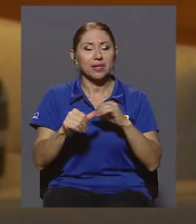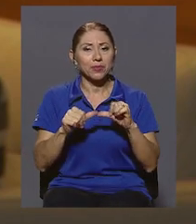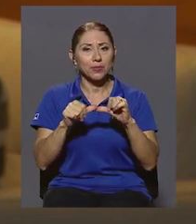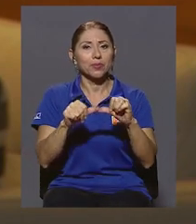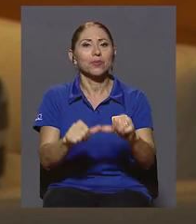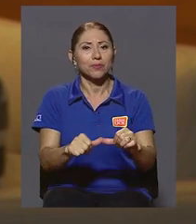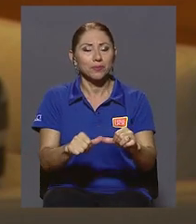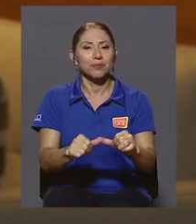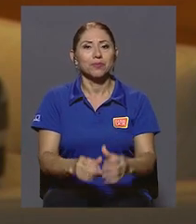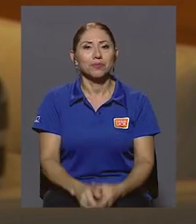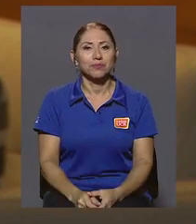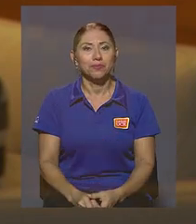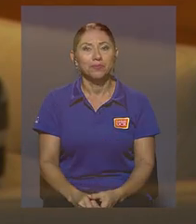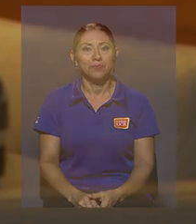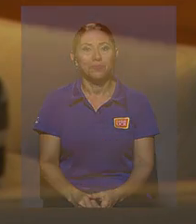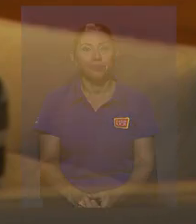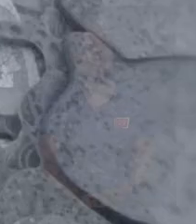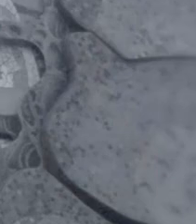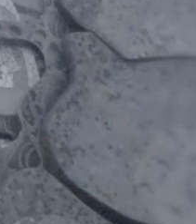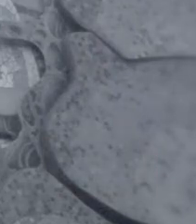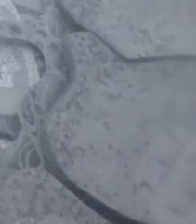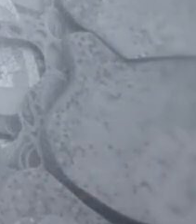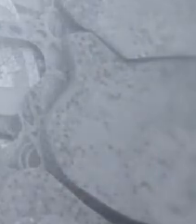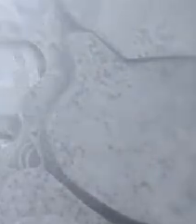pausa y volvemos en un instante.